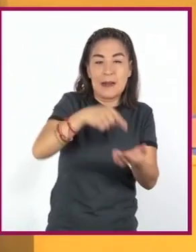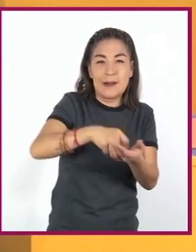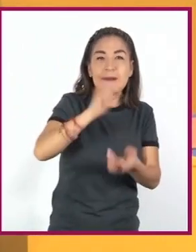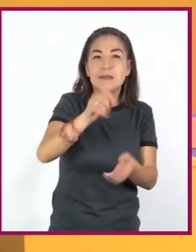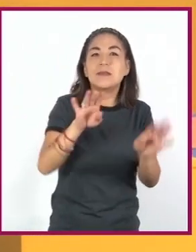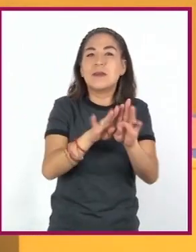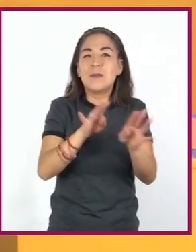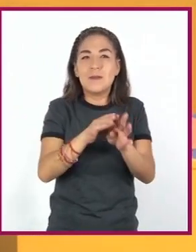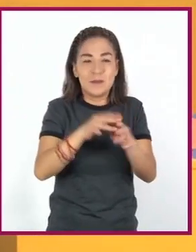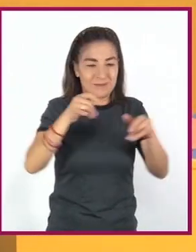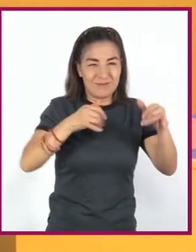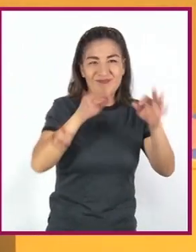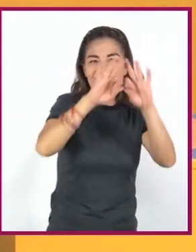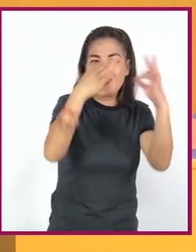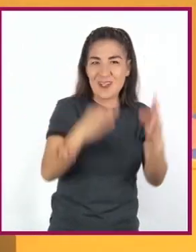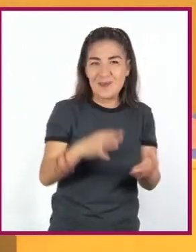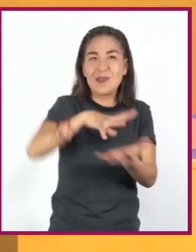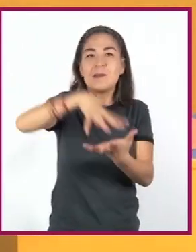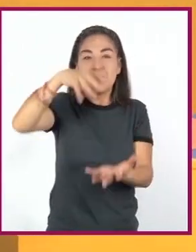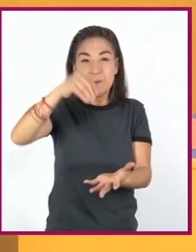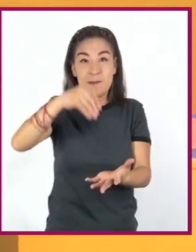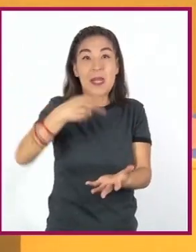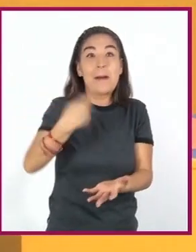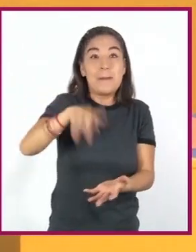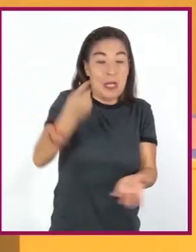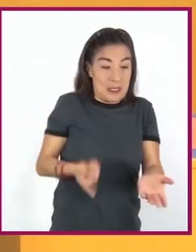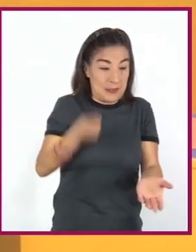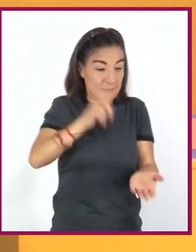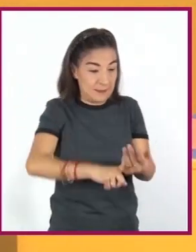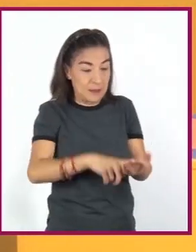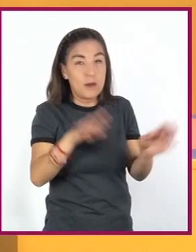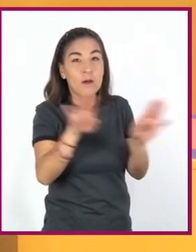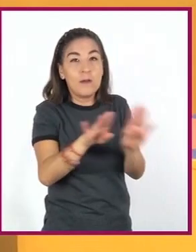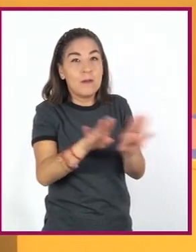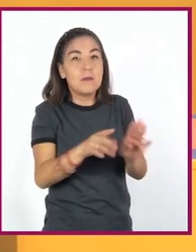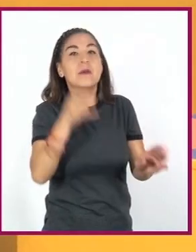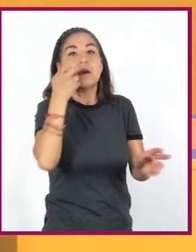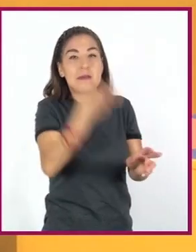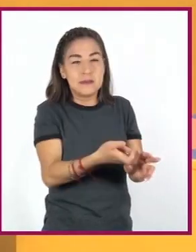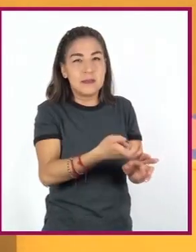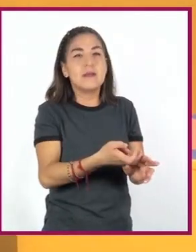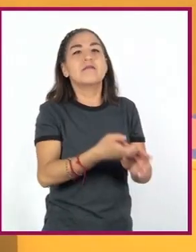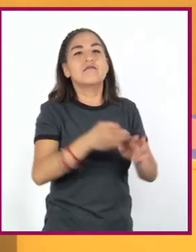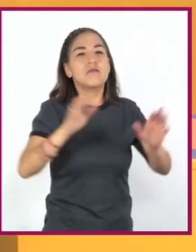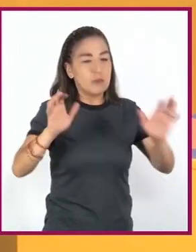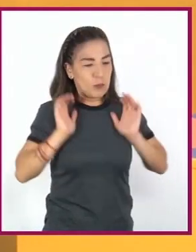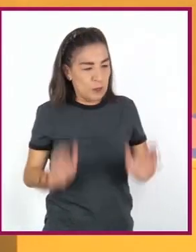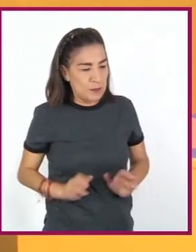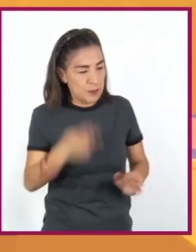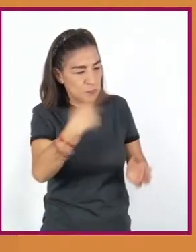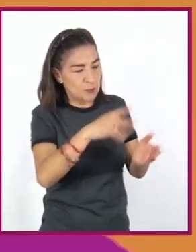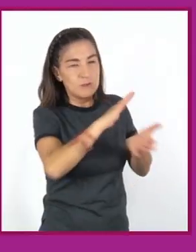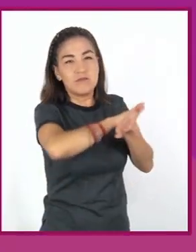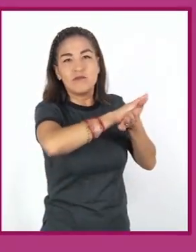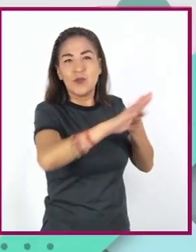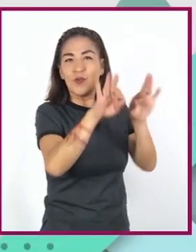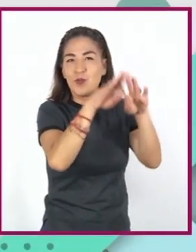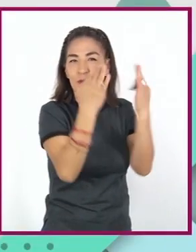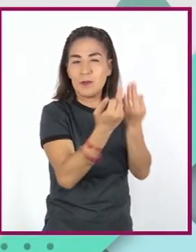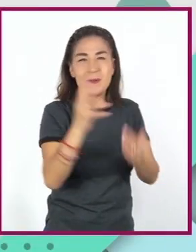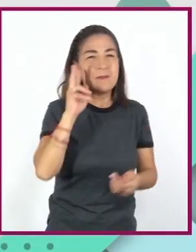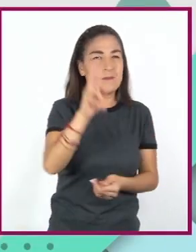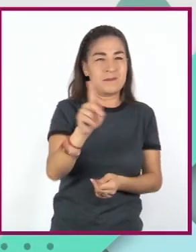geométrico, pero a partir de las medidas del desarrollo plano, podríamos obtener el volumen del cuerpo geométrico que forma.